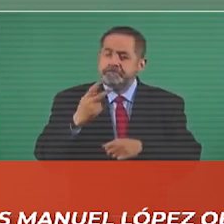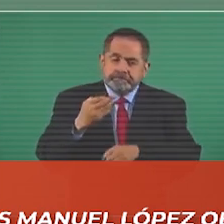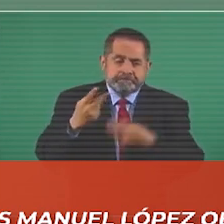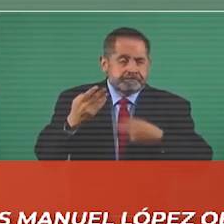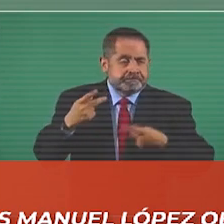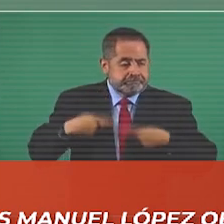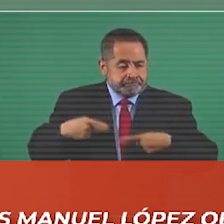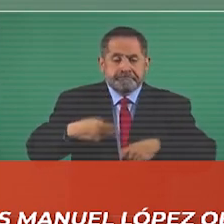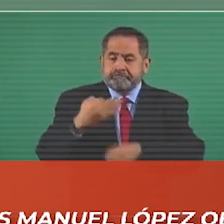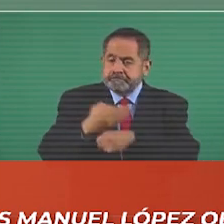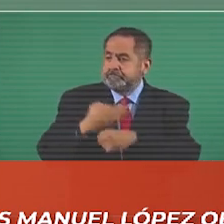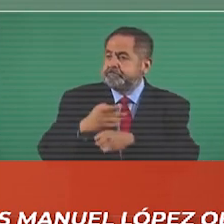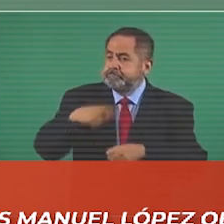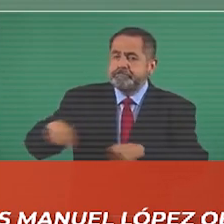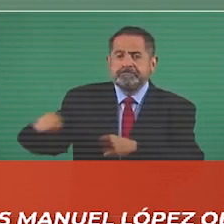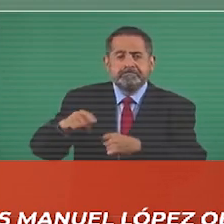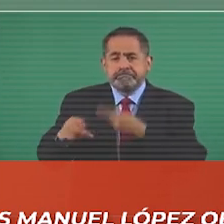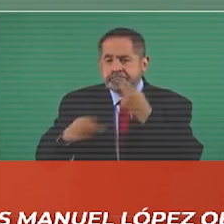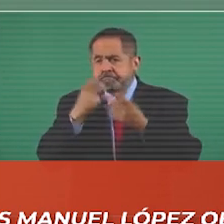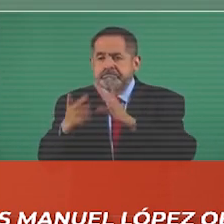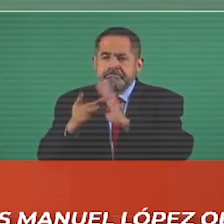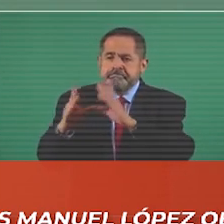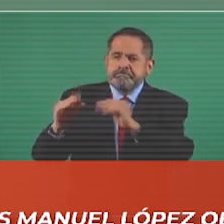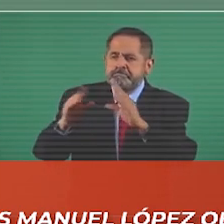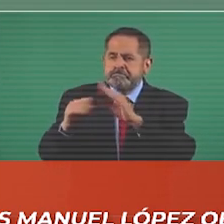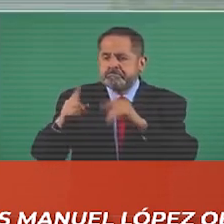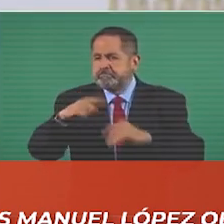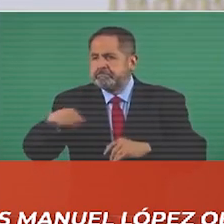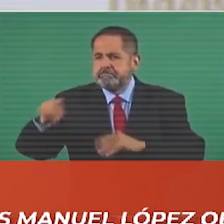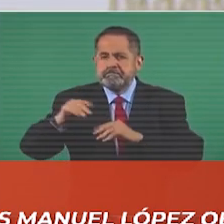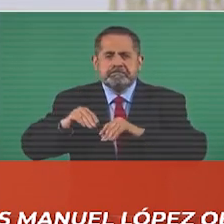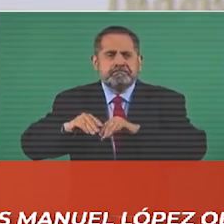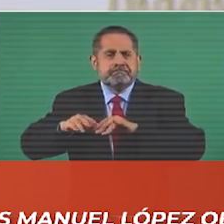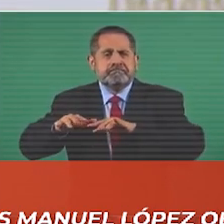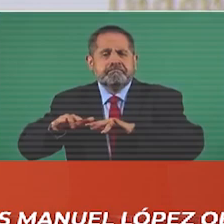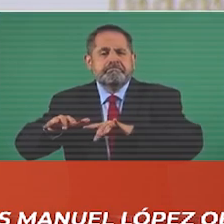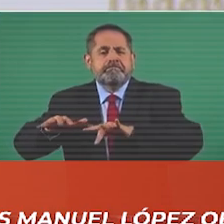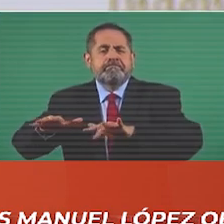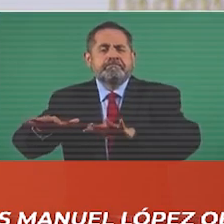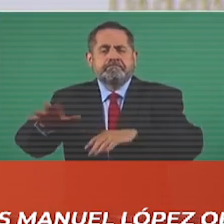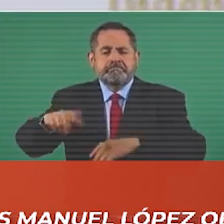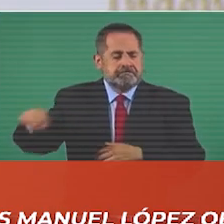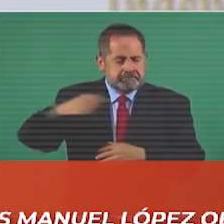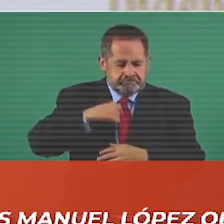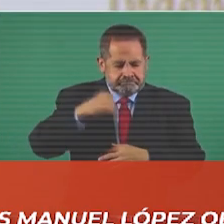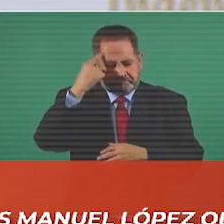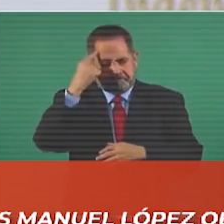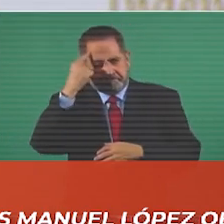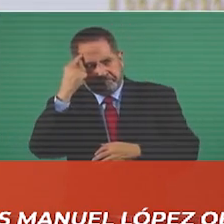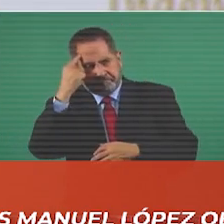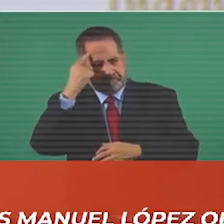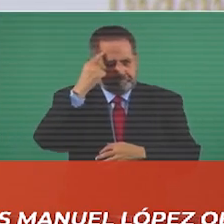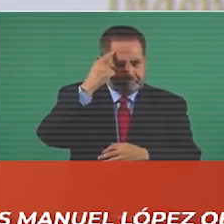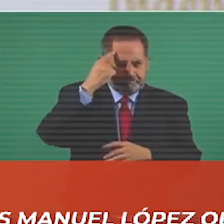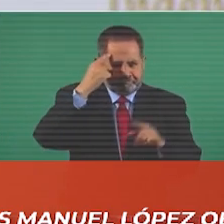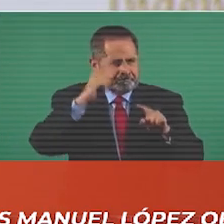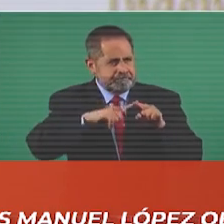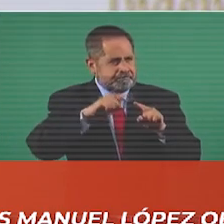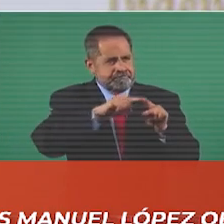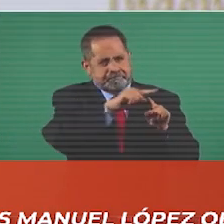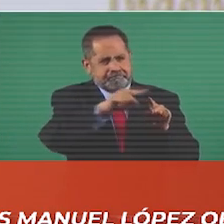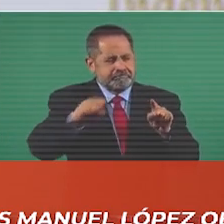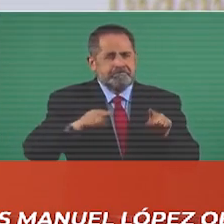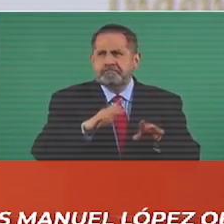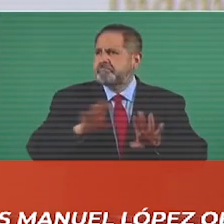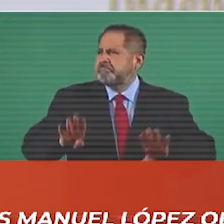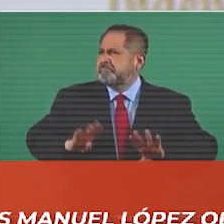gente la que va a irse formando, pues, la idea de qué es lo que más